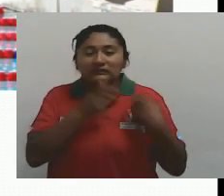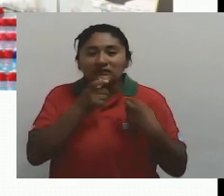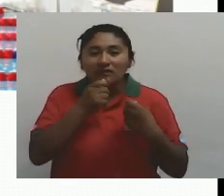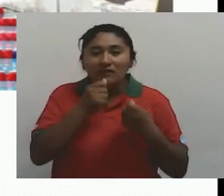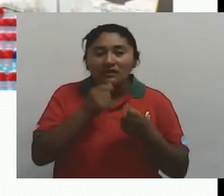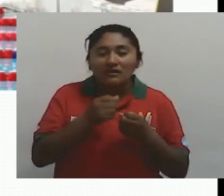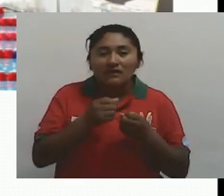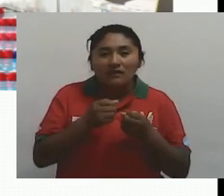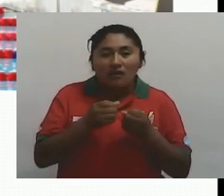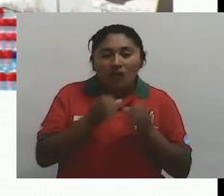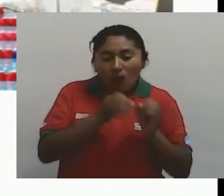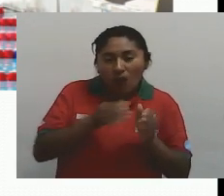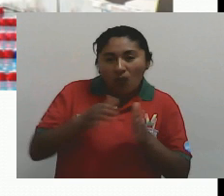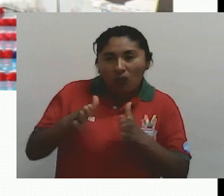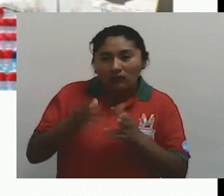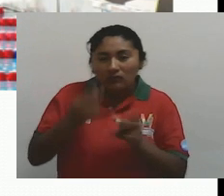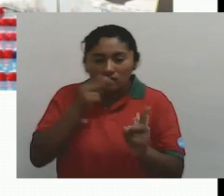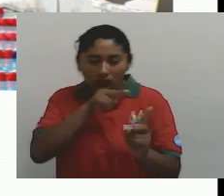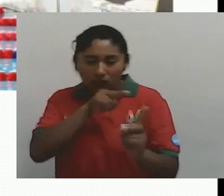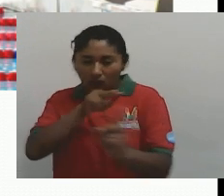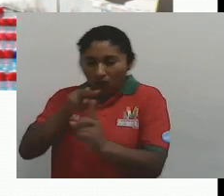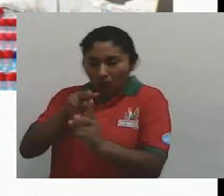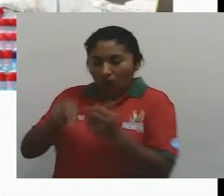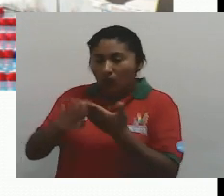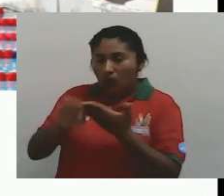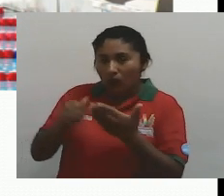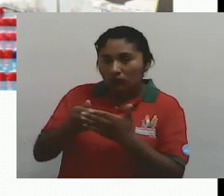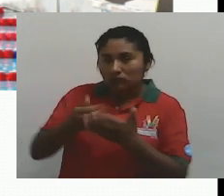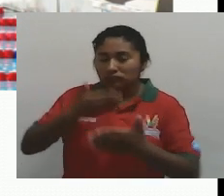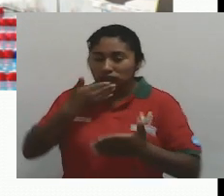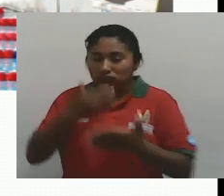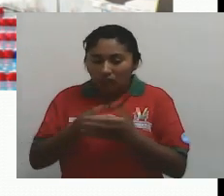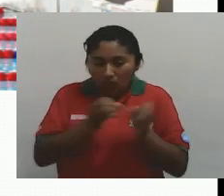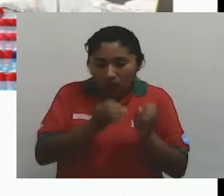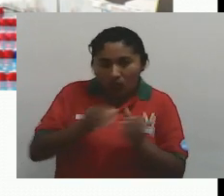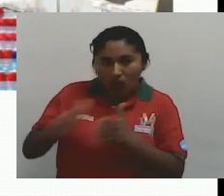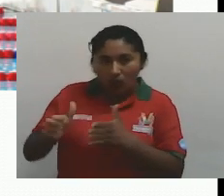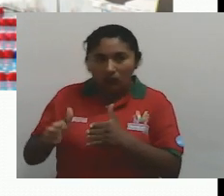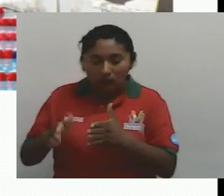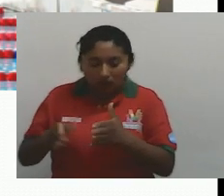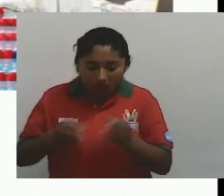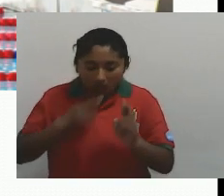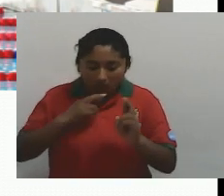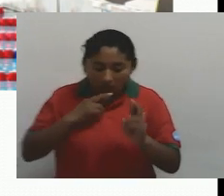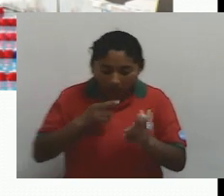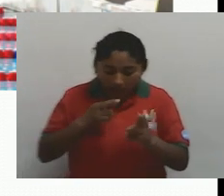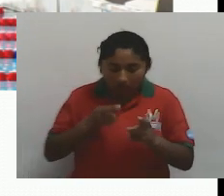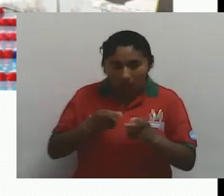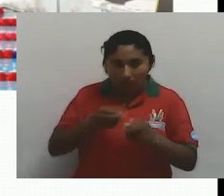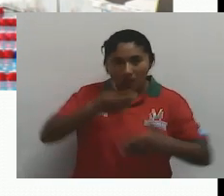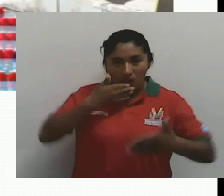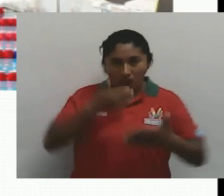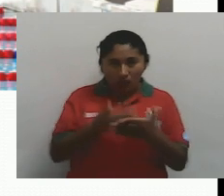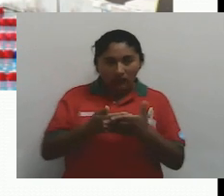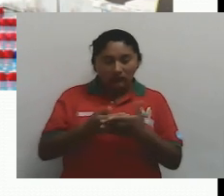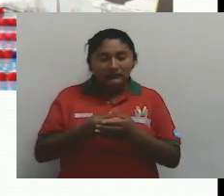fluidez, tenga resultados correctos y, sobre todo, se cumplan las reglas.